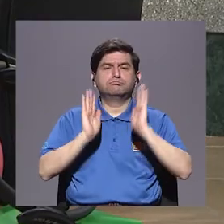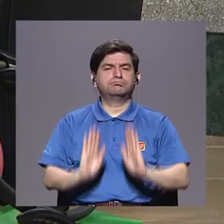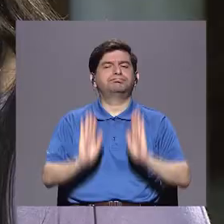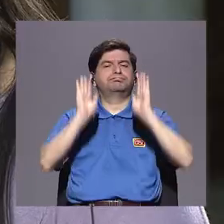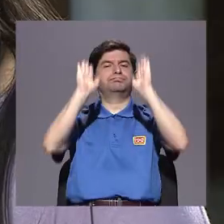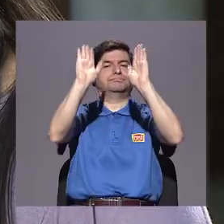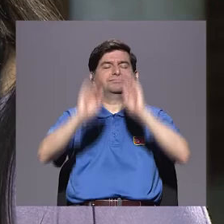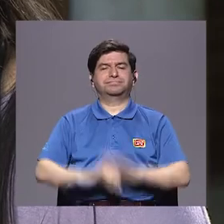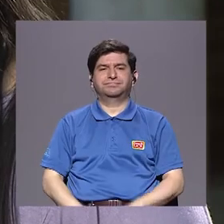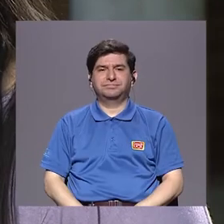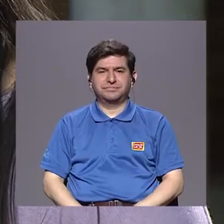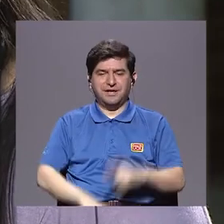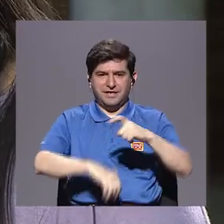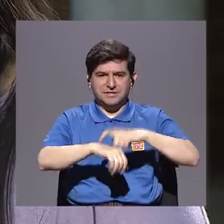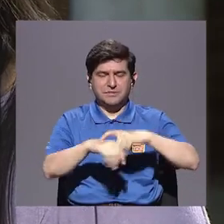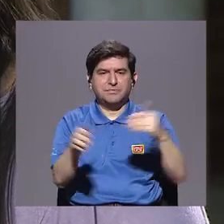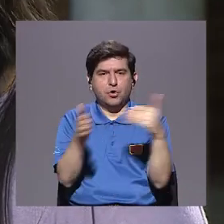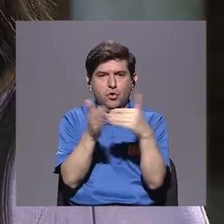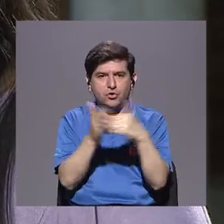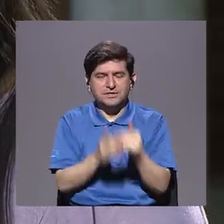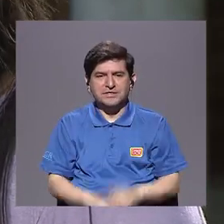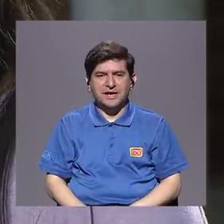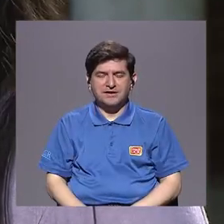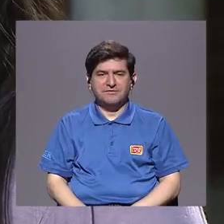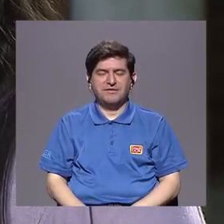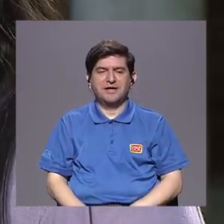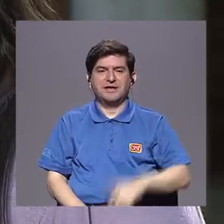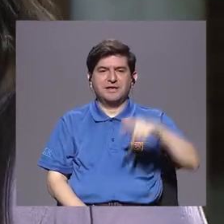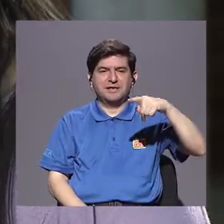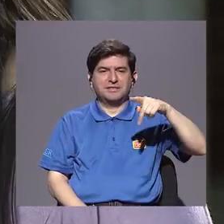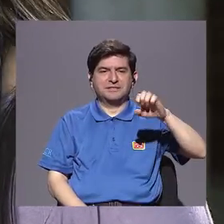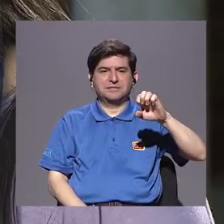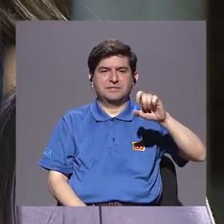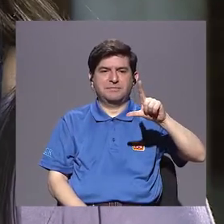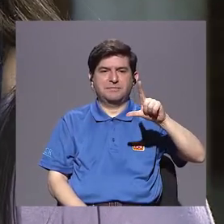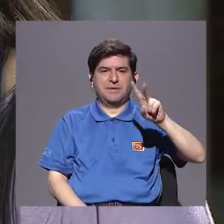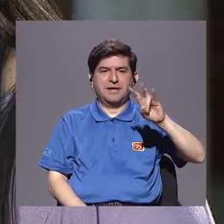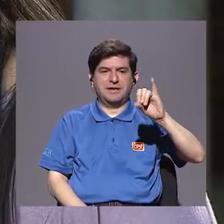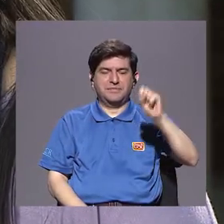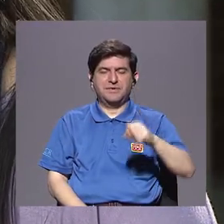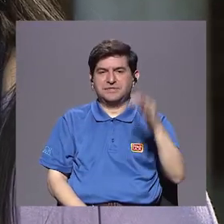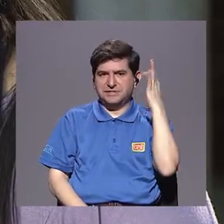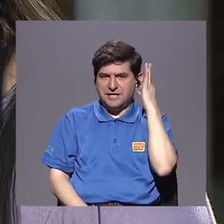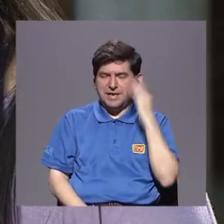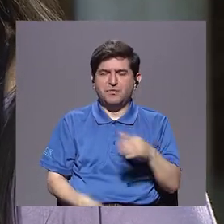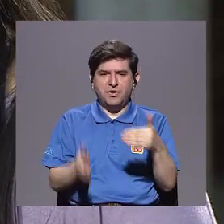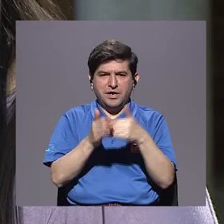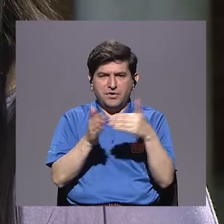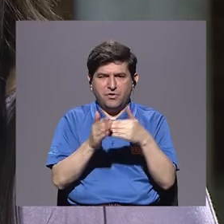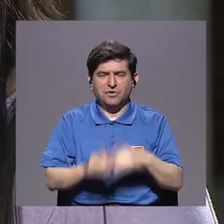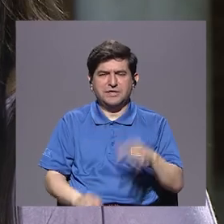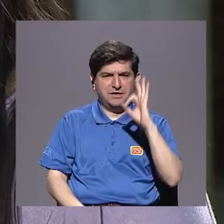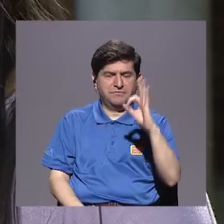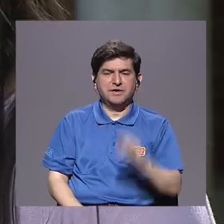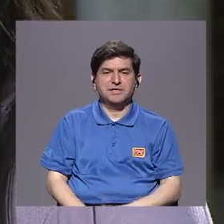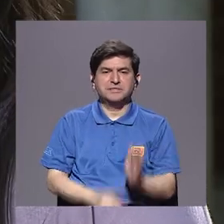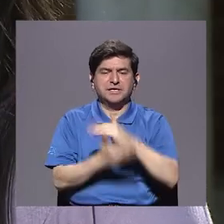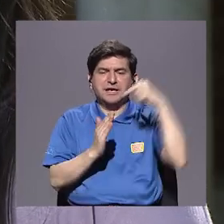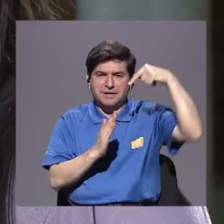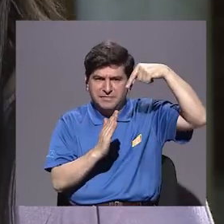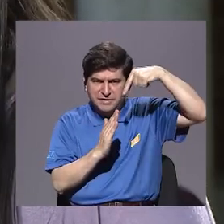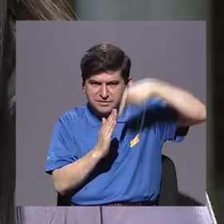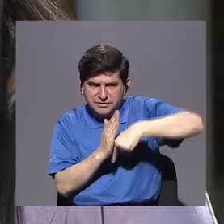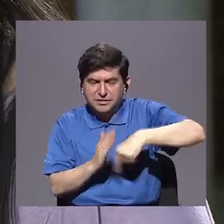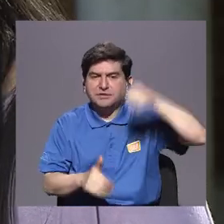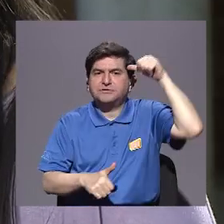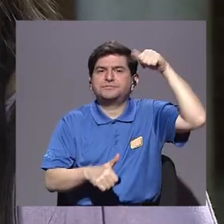excelente para volver a alinear la pelvis de la mujer. volver a recuperar la parte